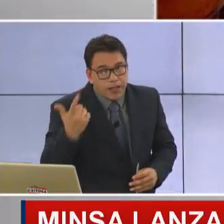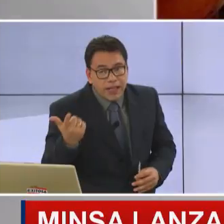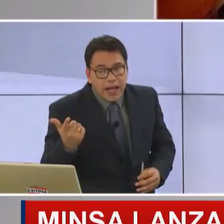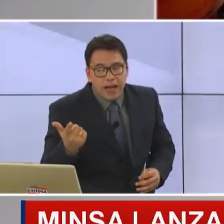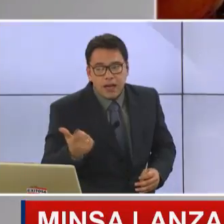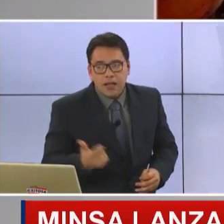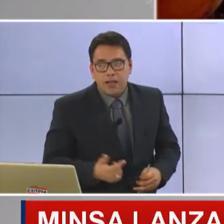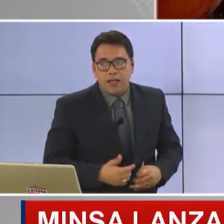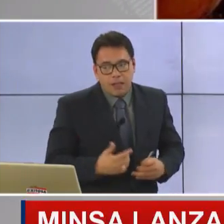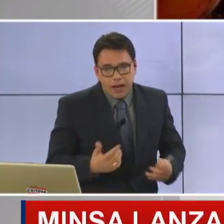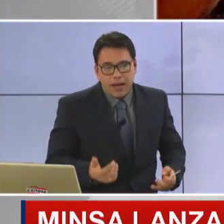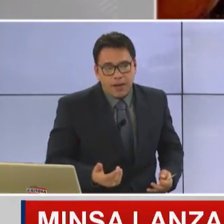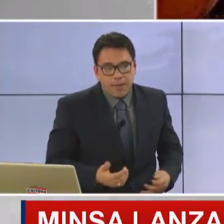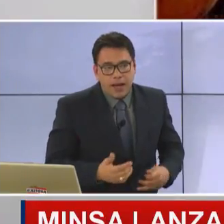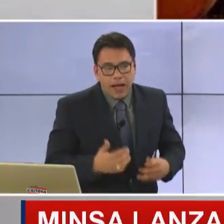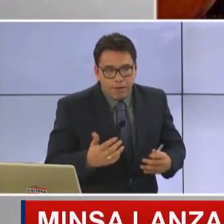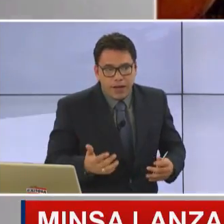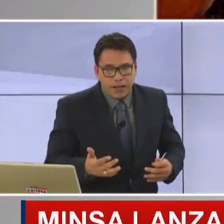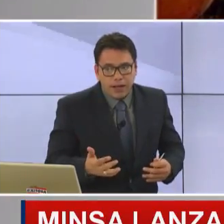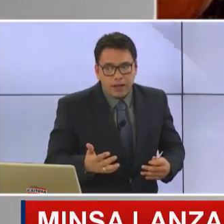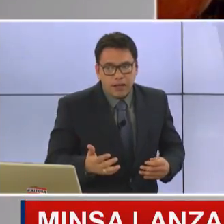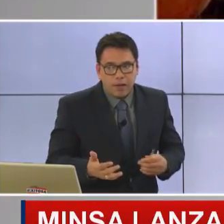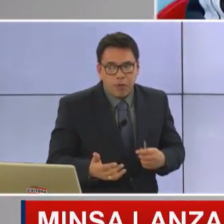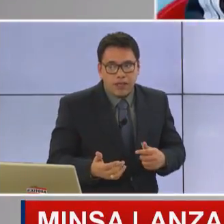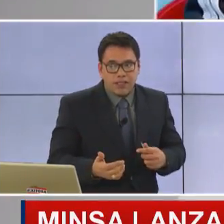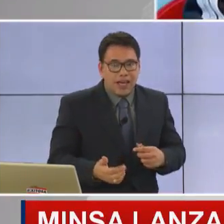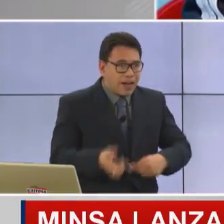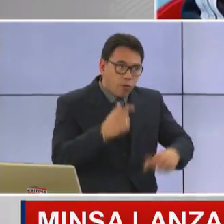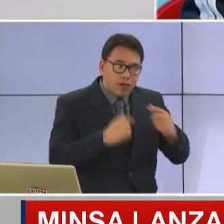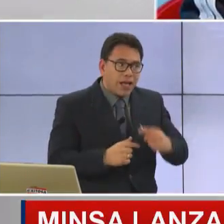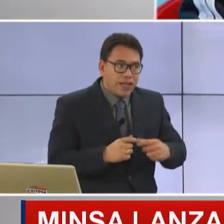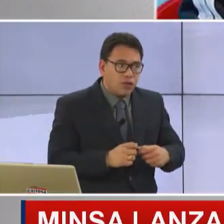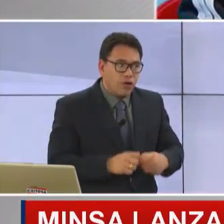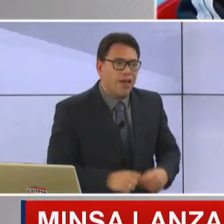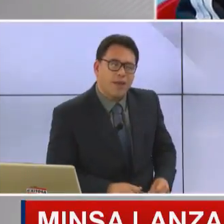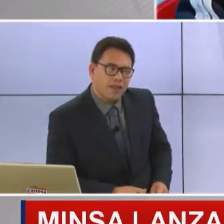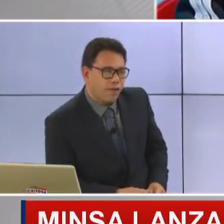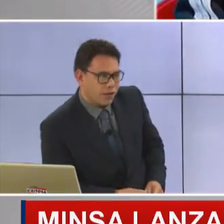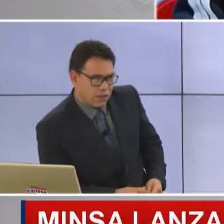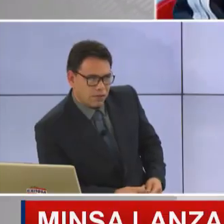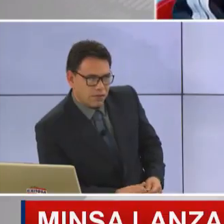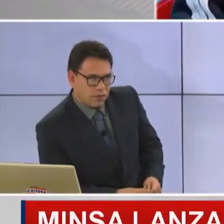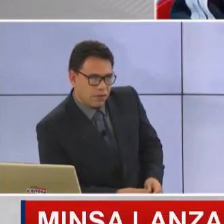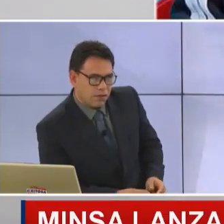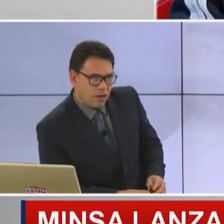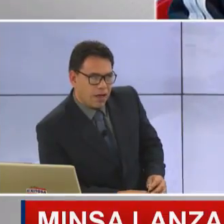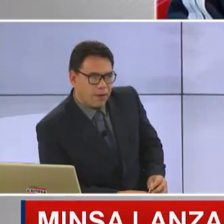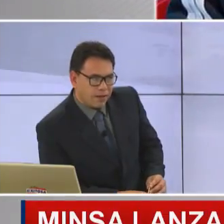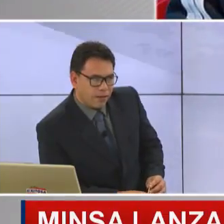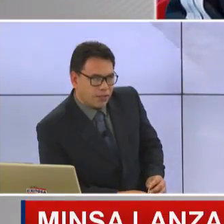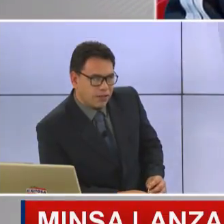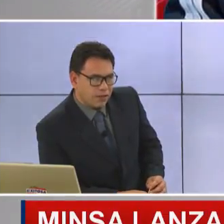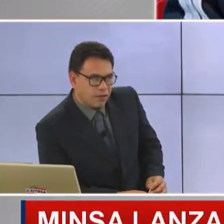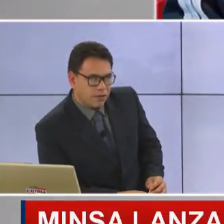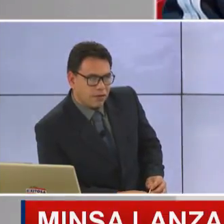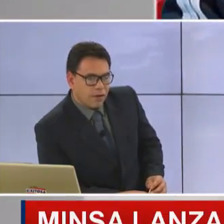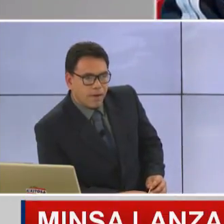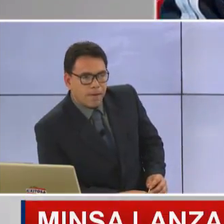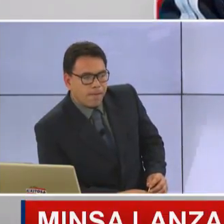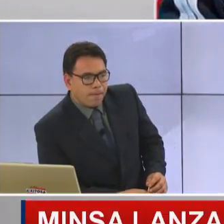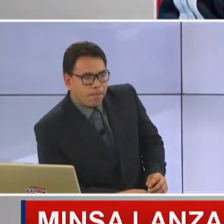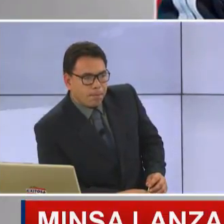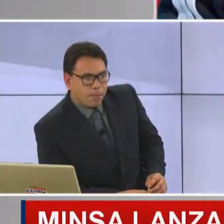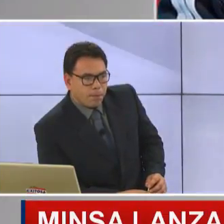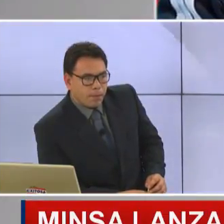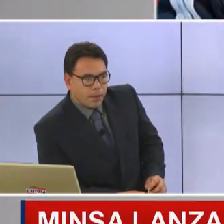desarrollo mental y el tema de la anemia afecta, y después darle vuelta a eso es bien difícil. Es complicado, realmente. Es bien difícil. Sí. En